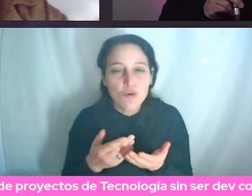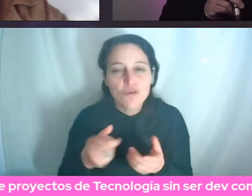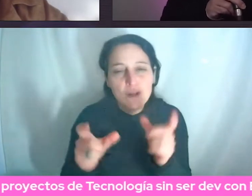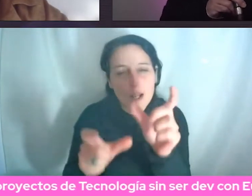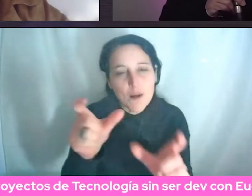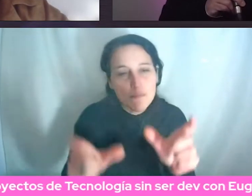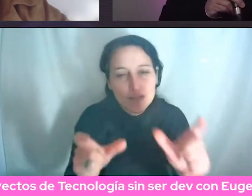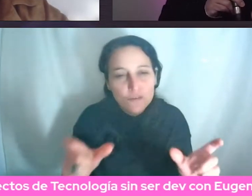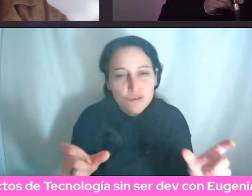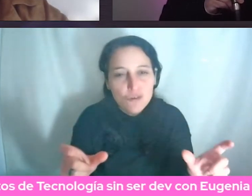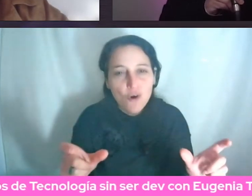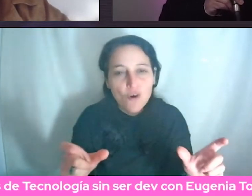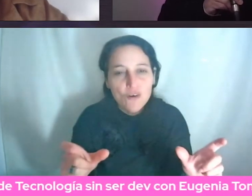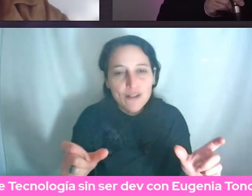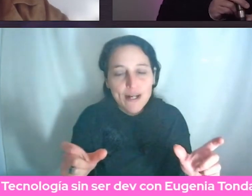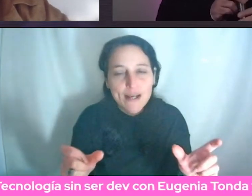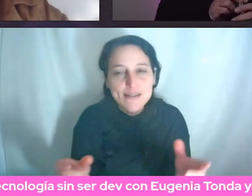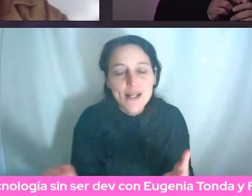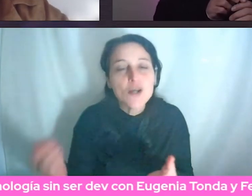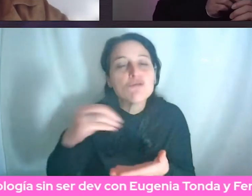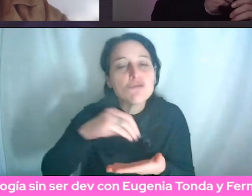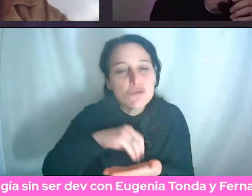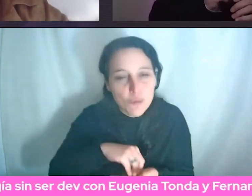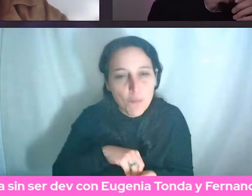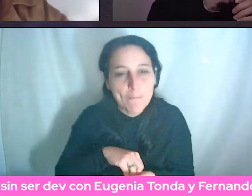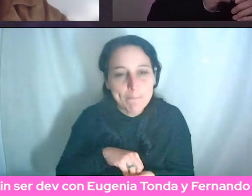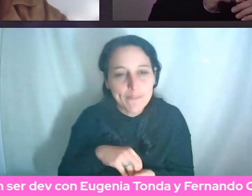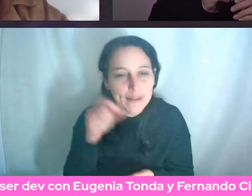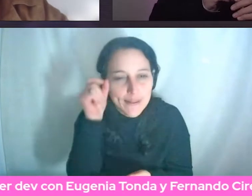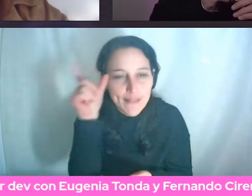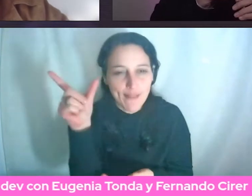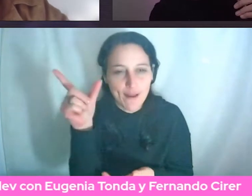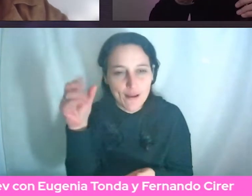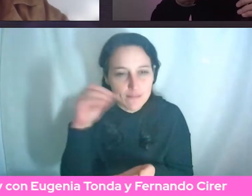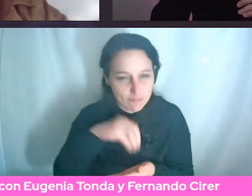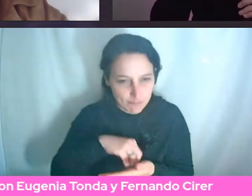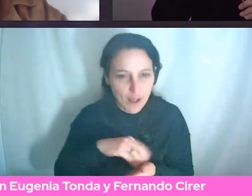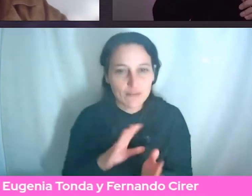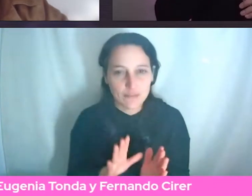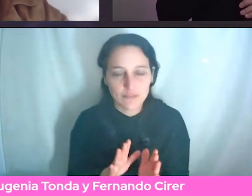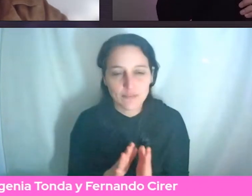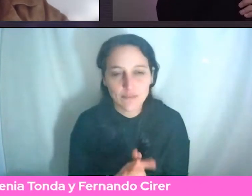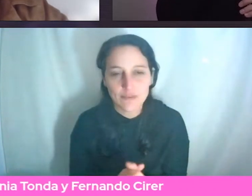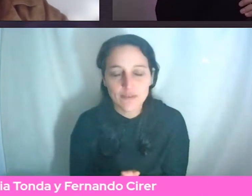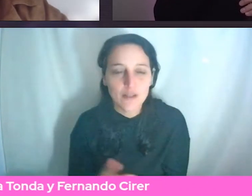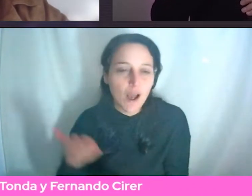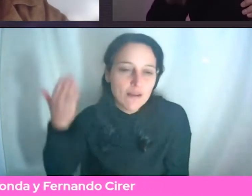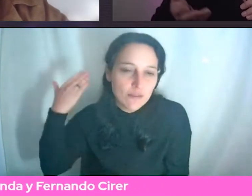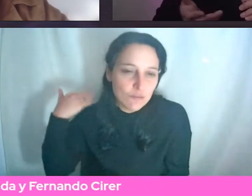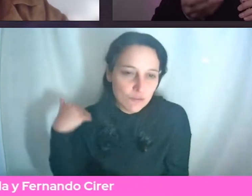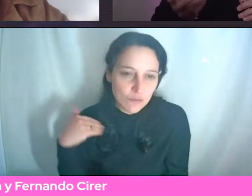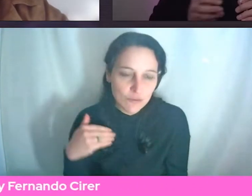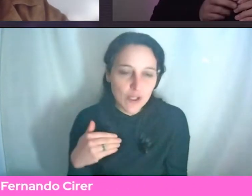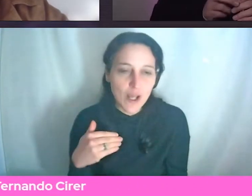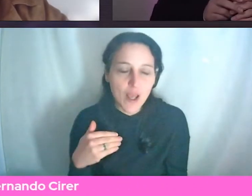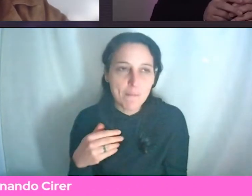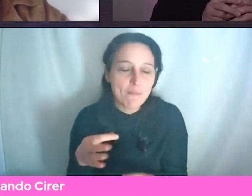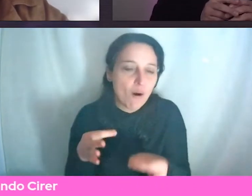que puedan sumar ideas. Hace tiempo tuve una charla